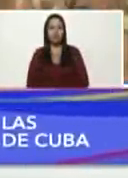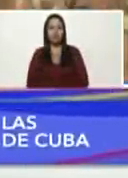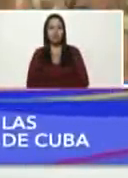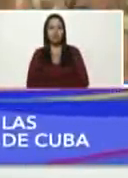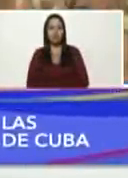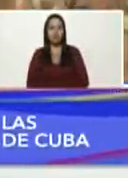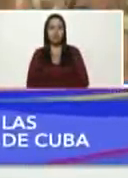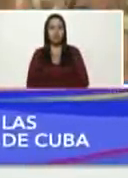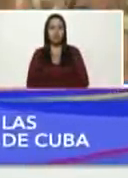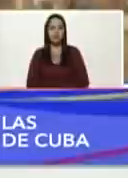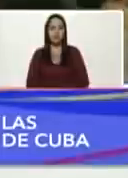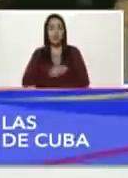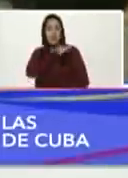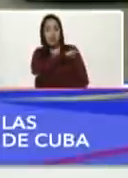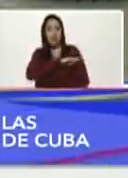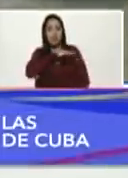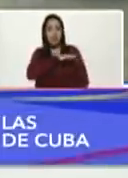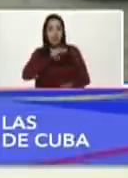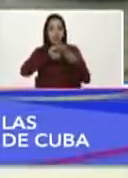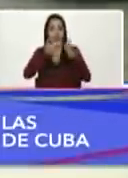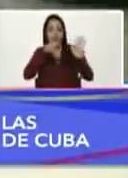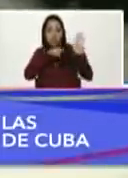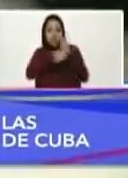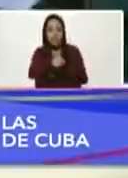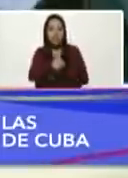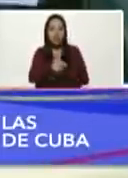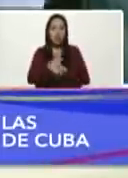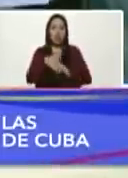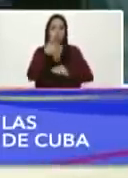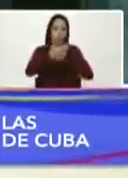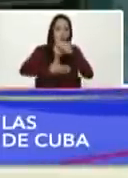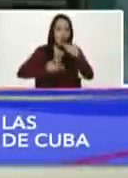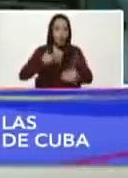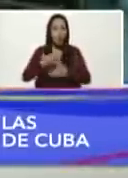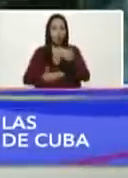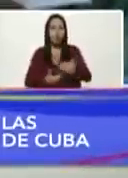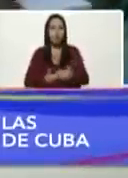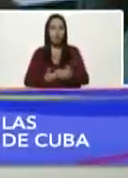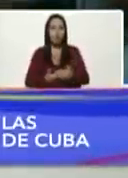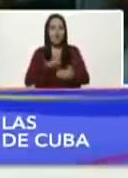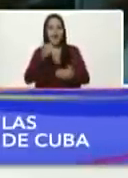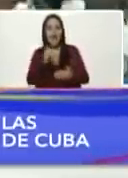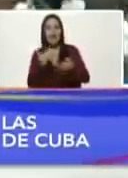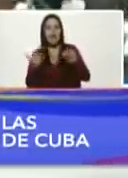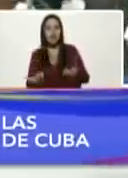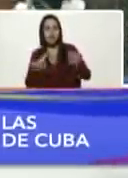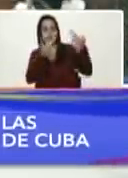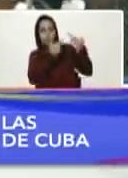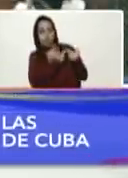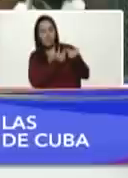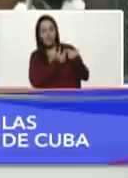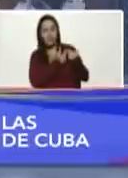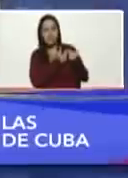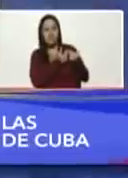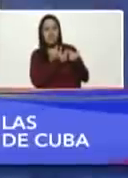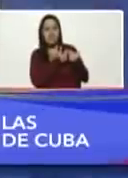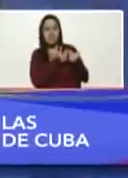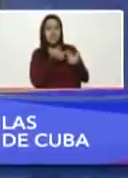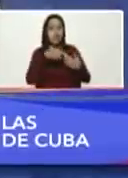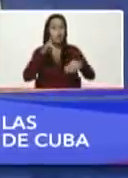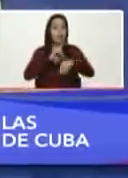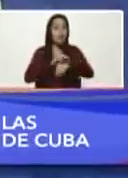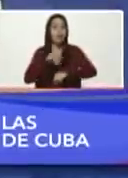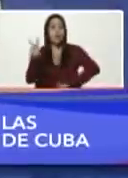que la misión Barrio Adentro progresivamente caiga sobre manos y espaldas de los venezolanos